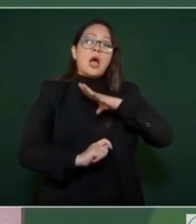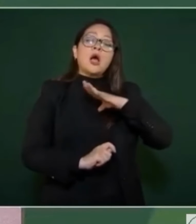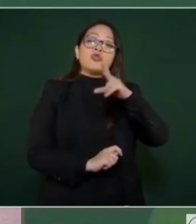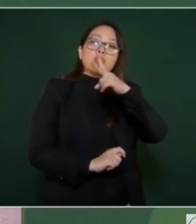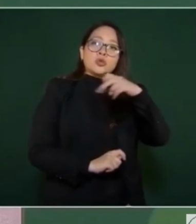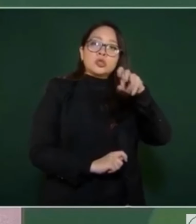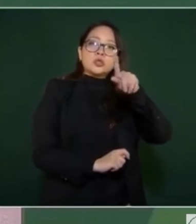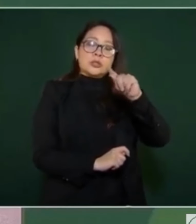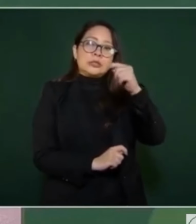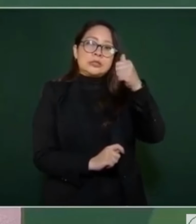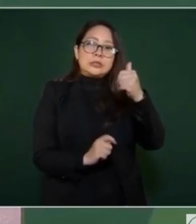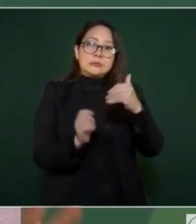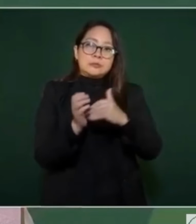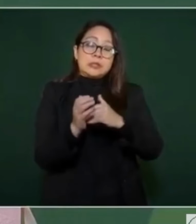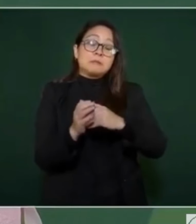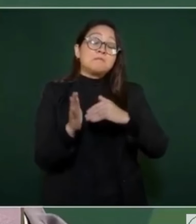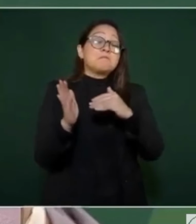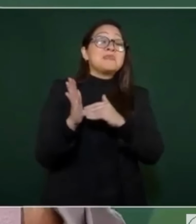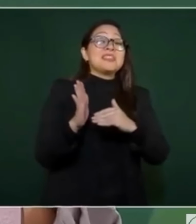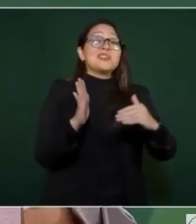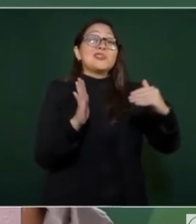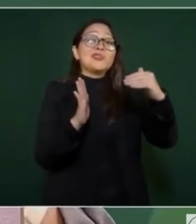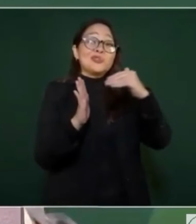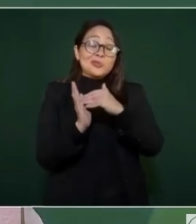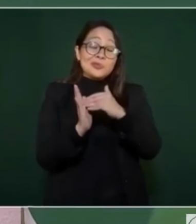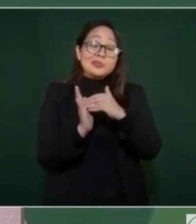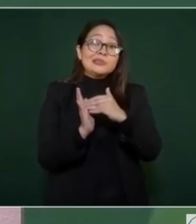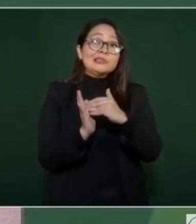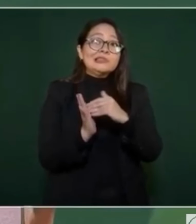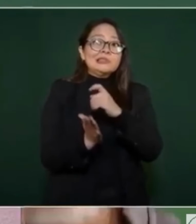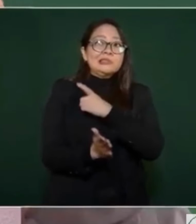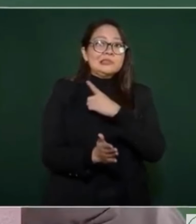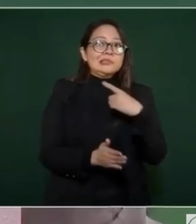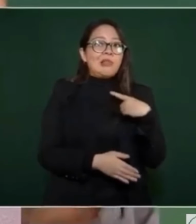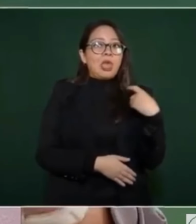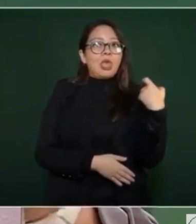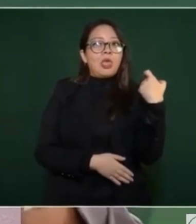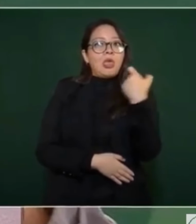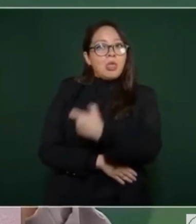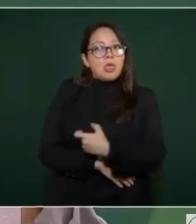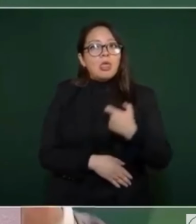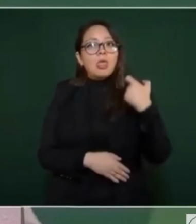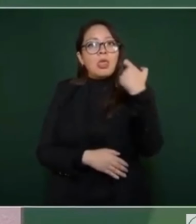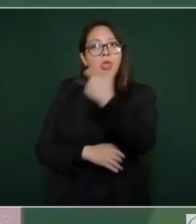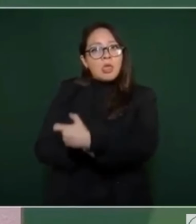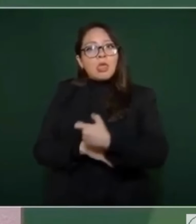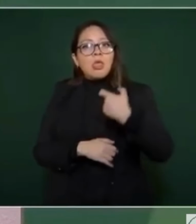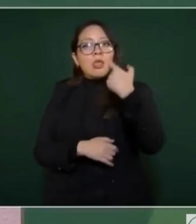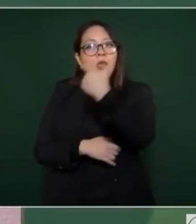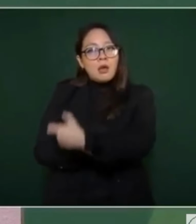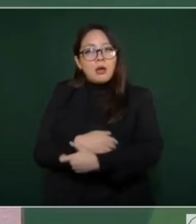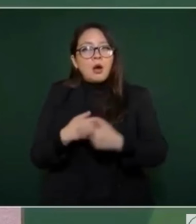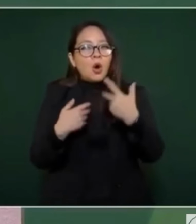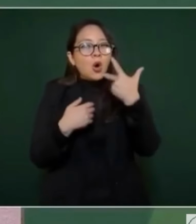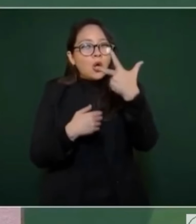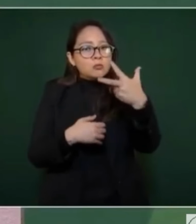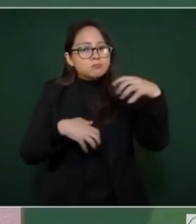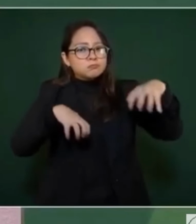276 mil millones que se tenía que pagar, que se erogaba por los 8